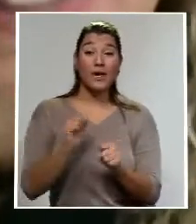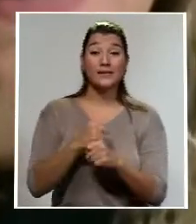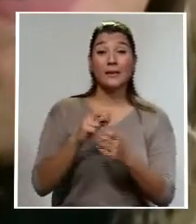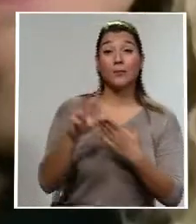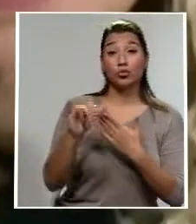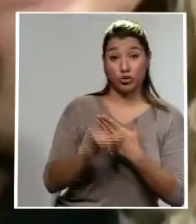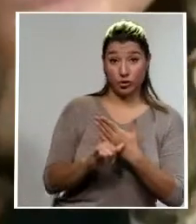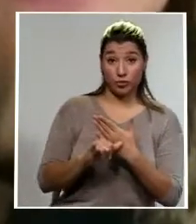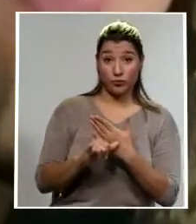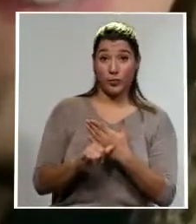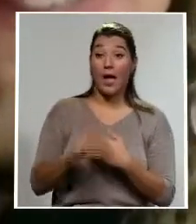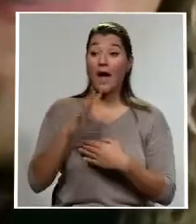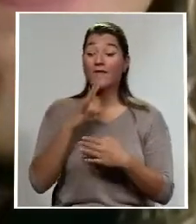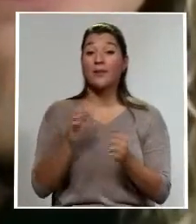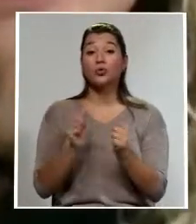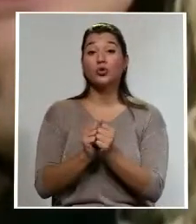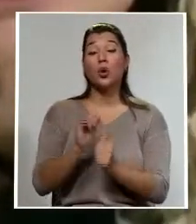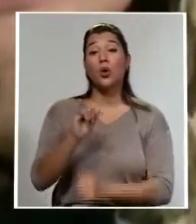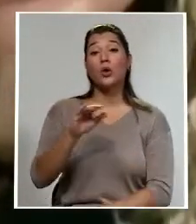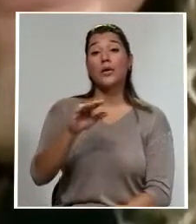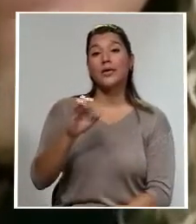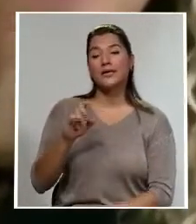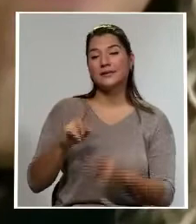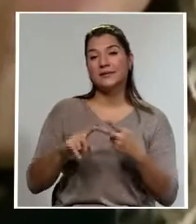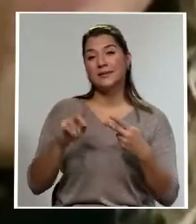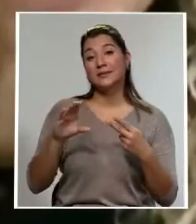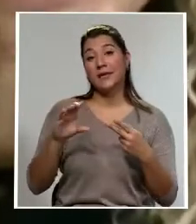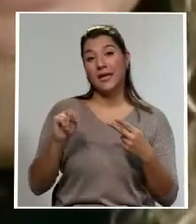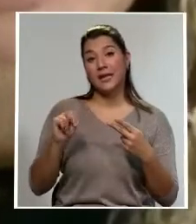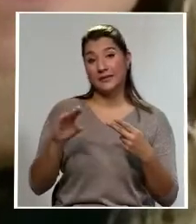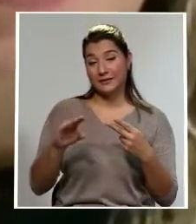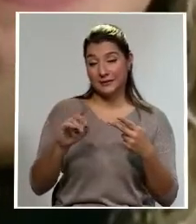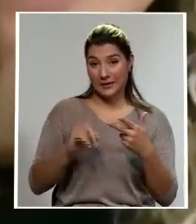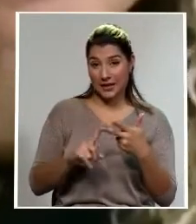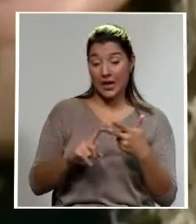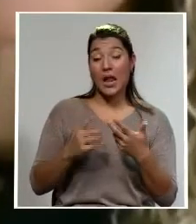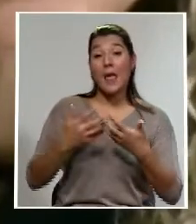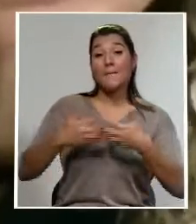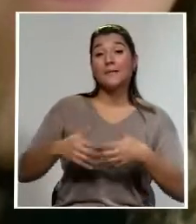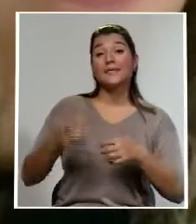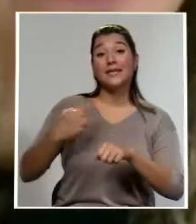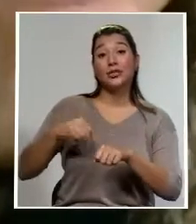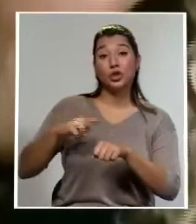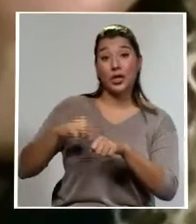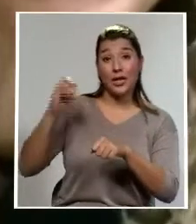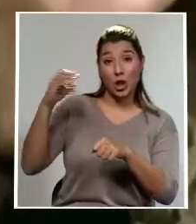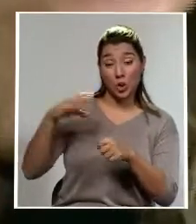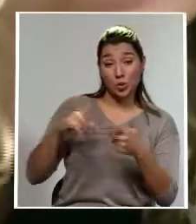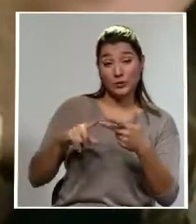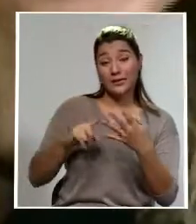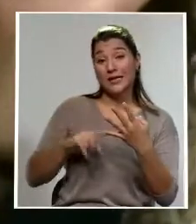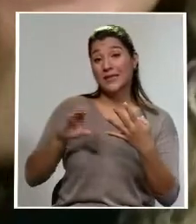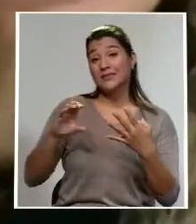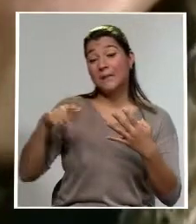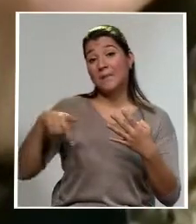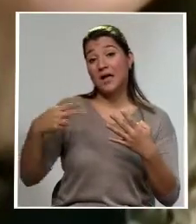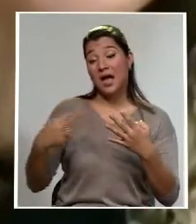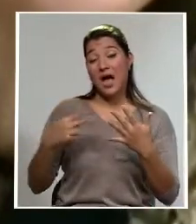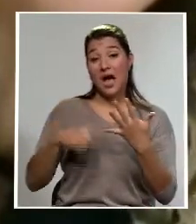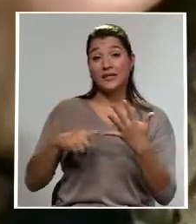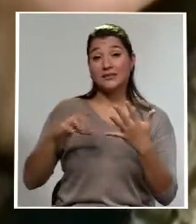al ICE, sentamos al CENSE, sentamos a la Compañía Nacional de Fuerza y Luz, a SPH, las cooperativas,